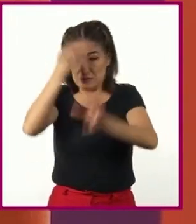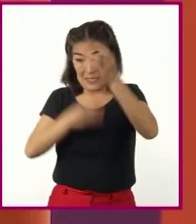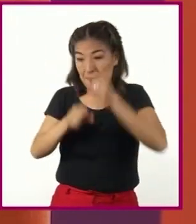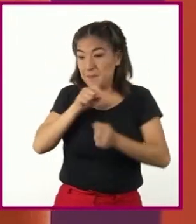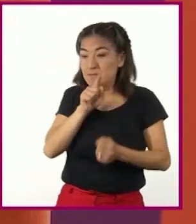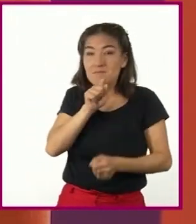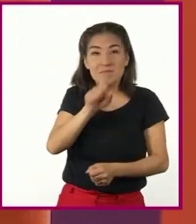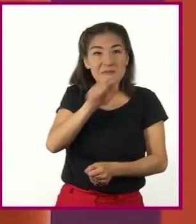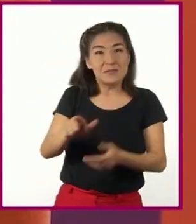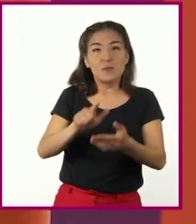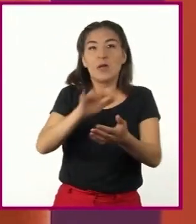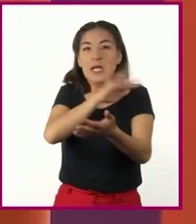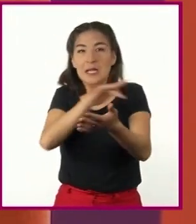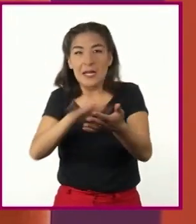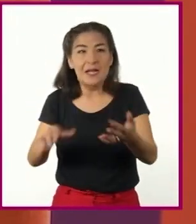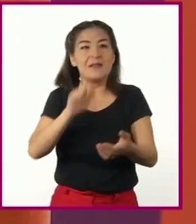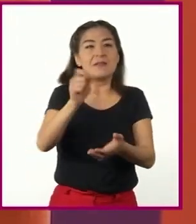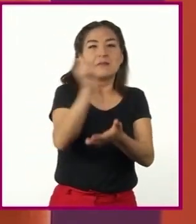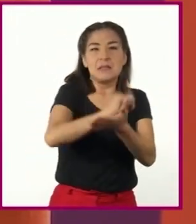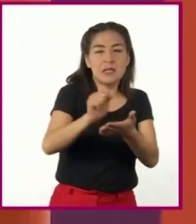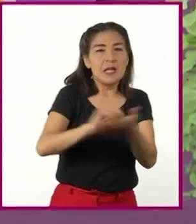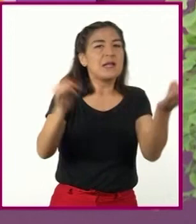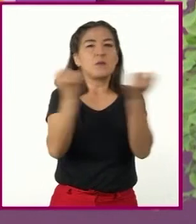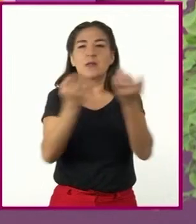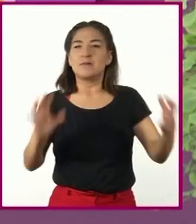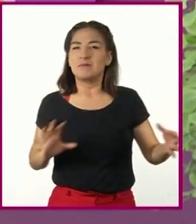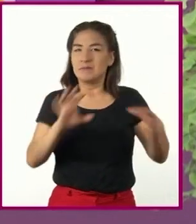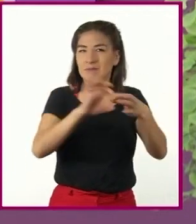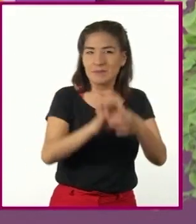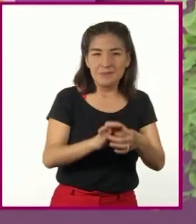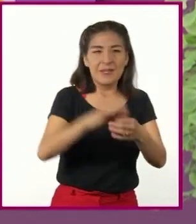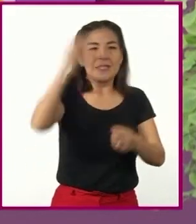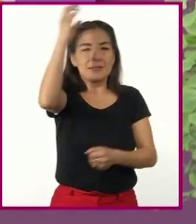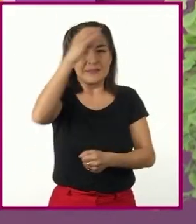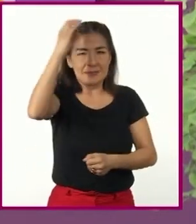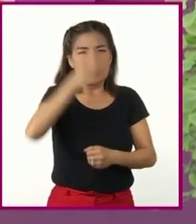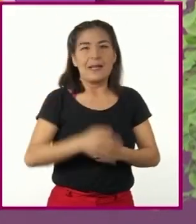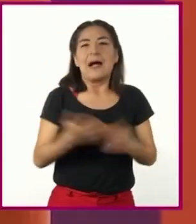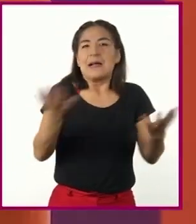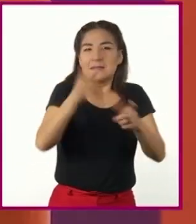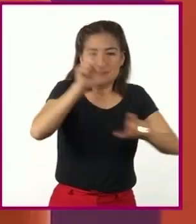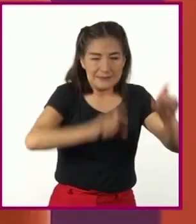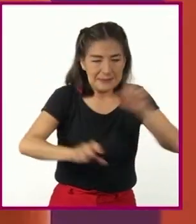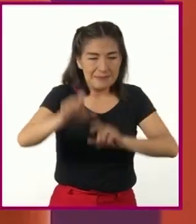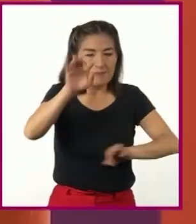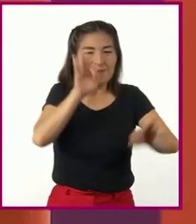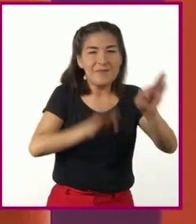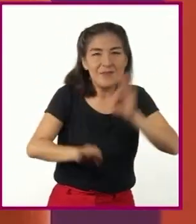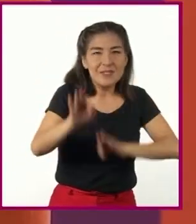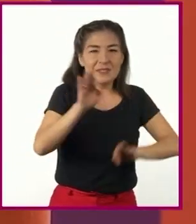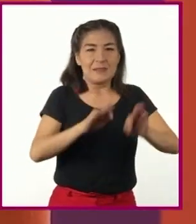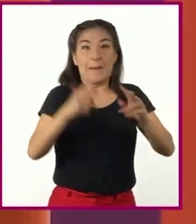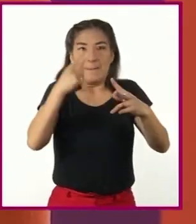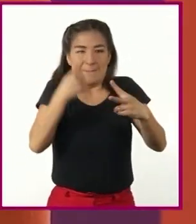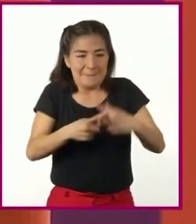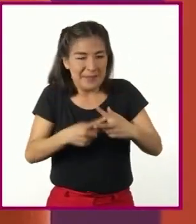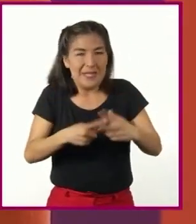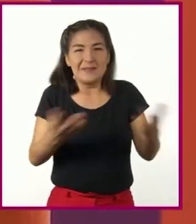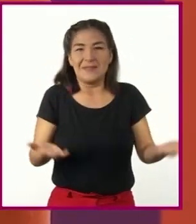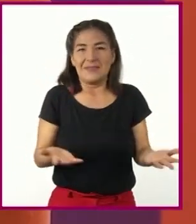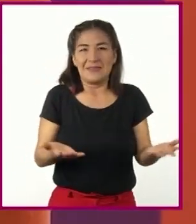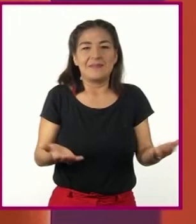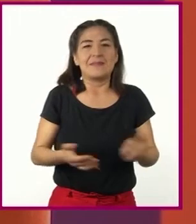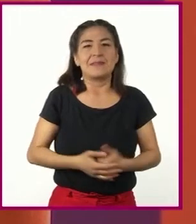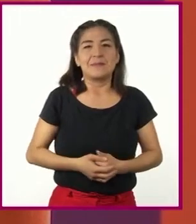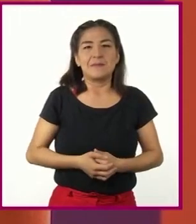escribir leyendo, pues aprendamos ciencia, haciendo química, haciendo física, haciendo matemáticas, no